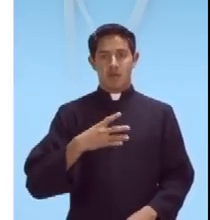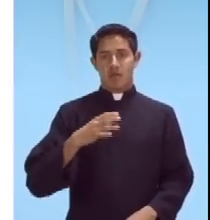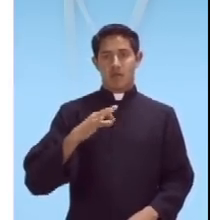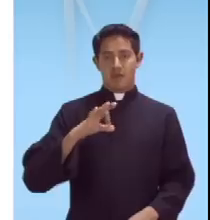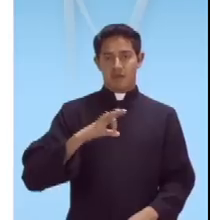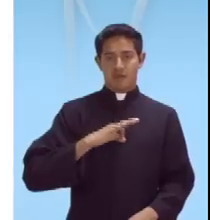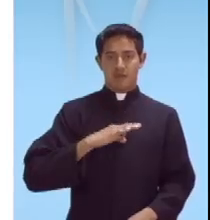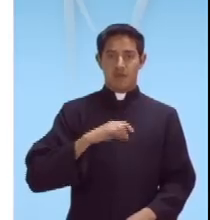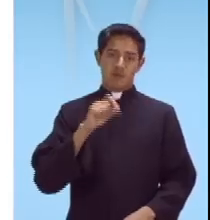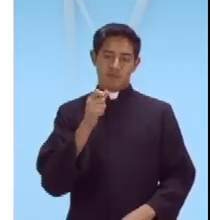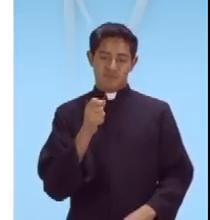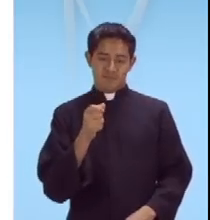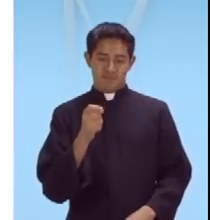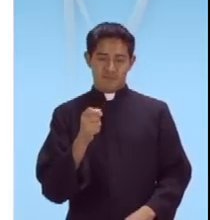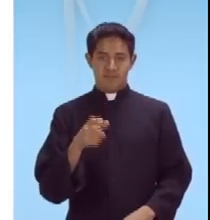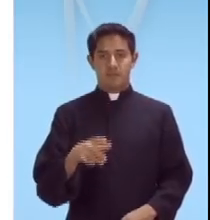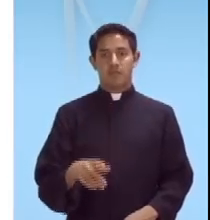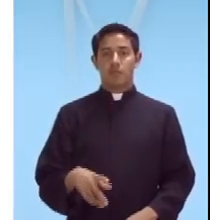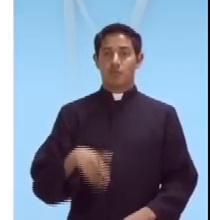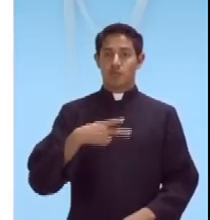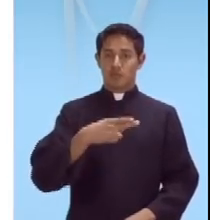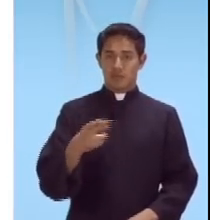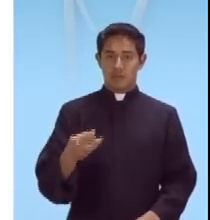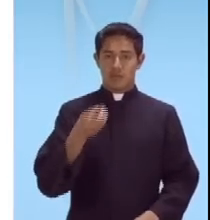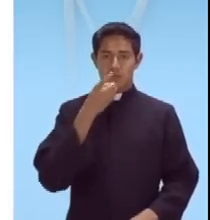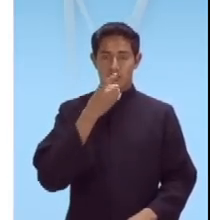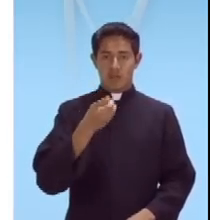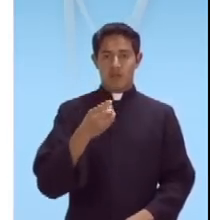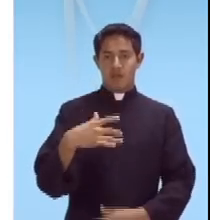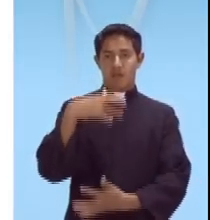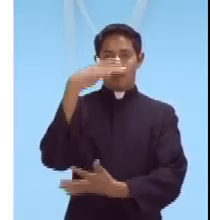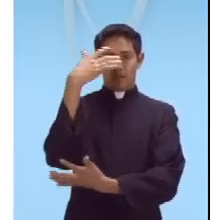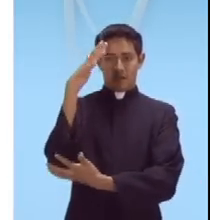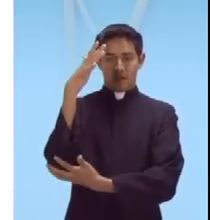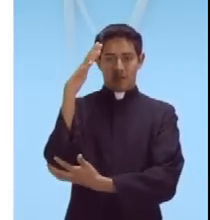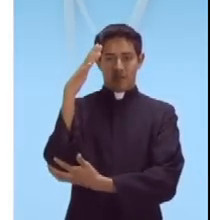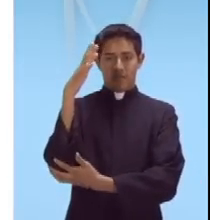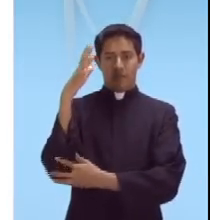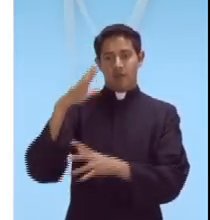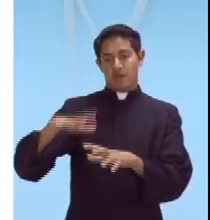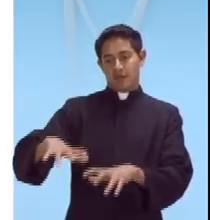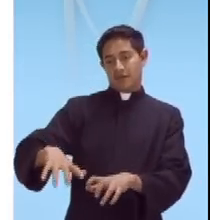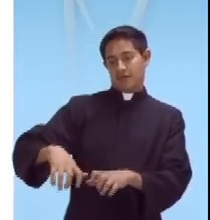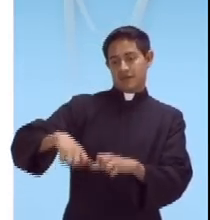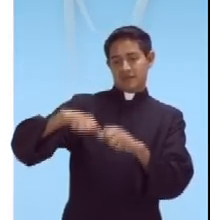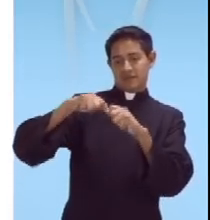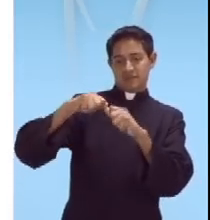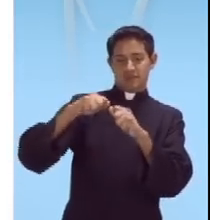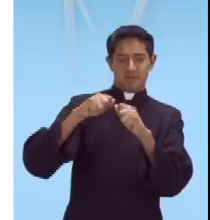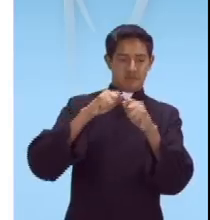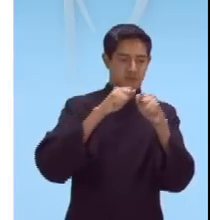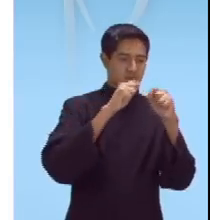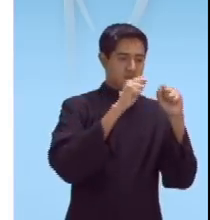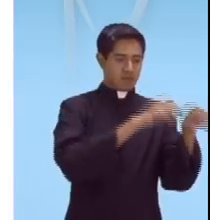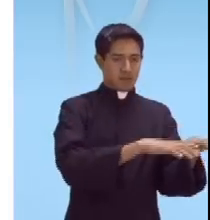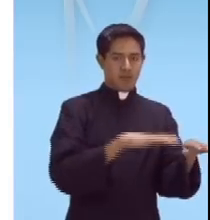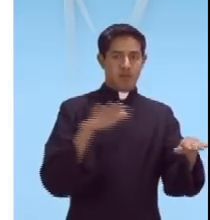ese árbol frondoso de raíz, arráncate y plántate en el mar y los obedecería.